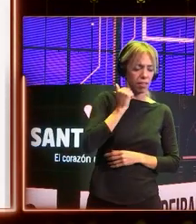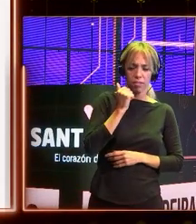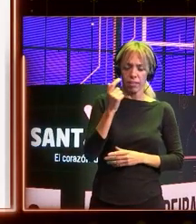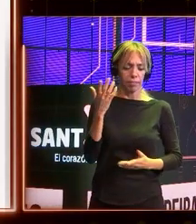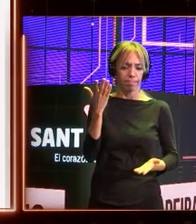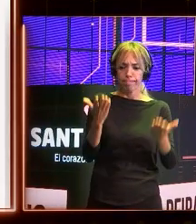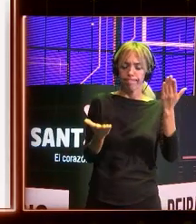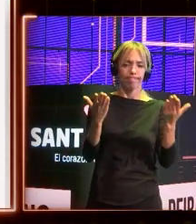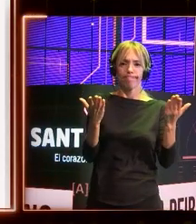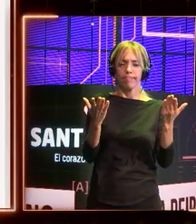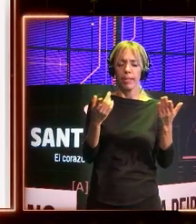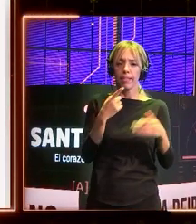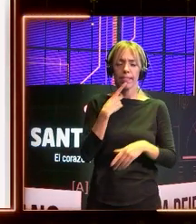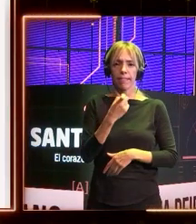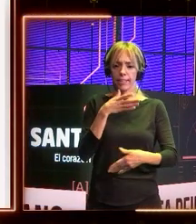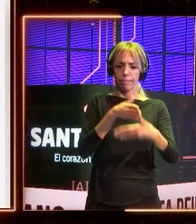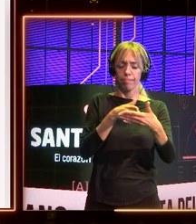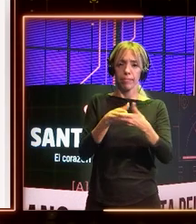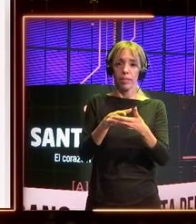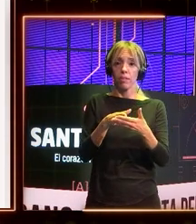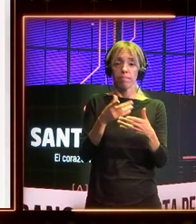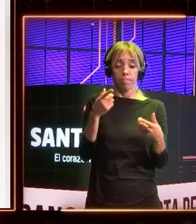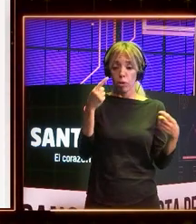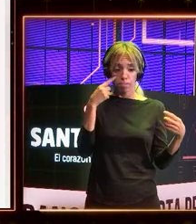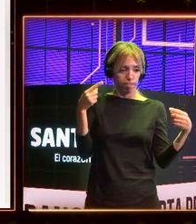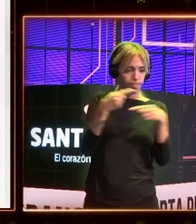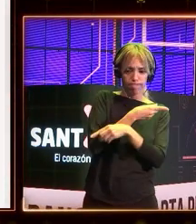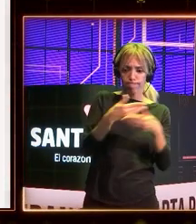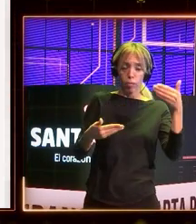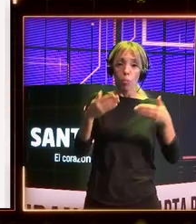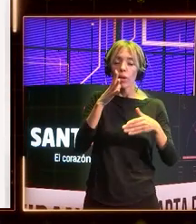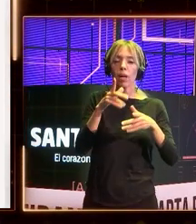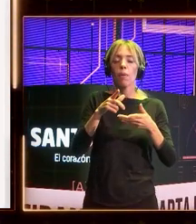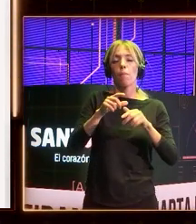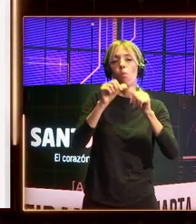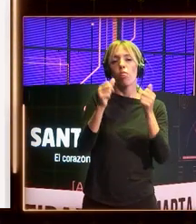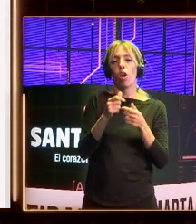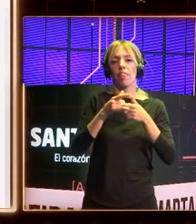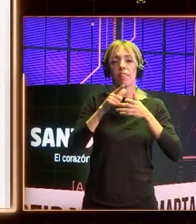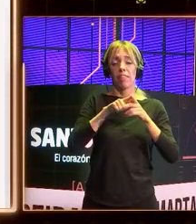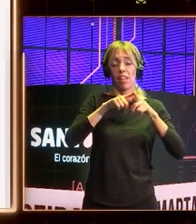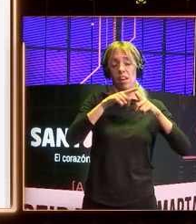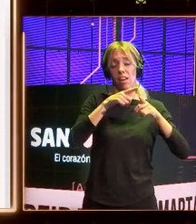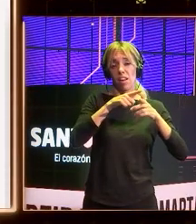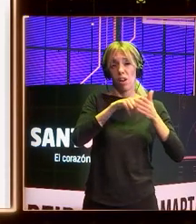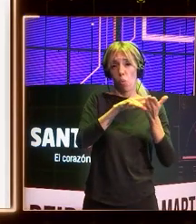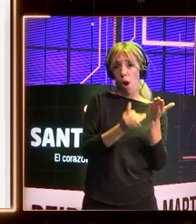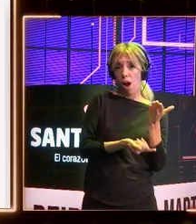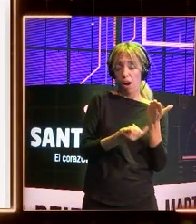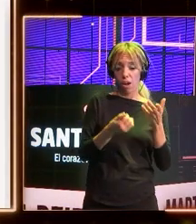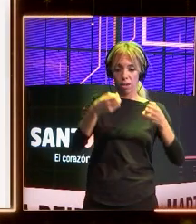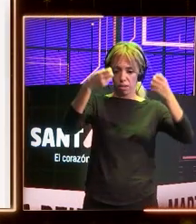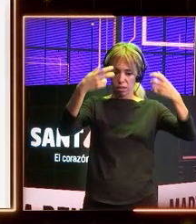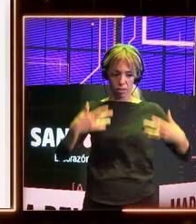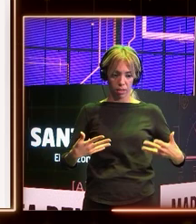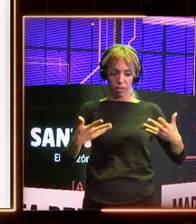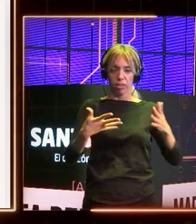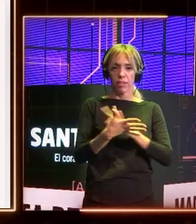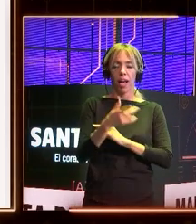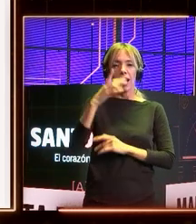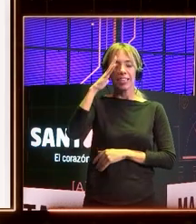No distinguen la realidad de la ficción porque son modelos de lenguaje que generan lo que podríamos llamar una